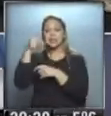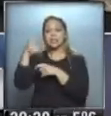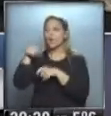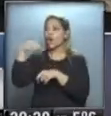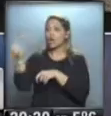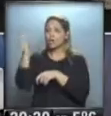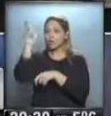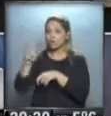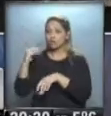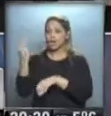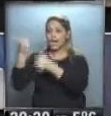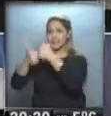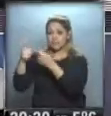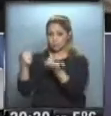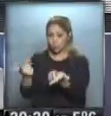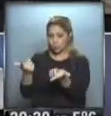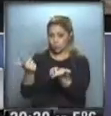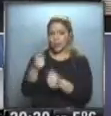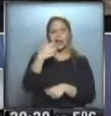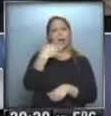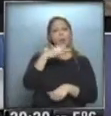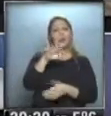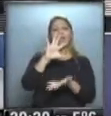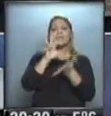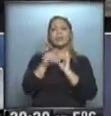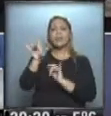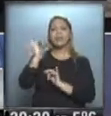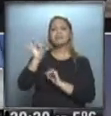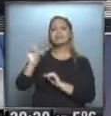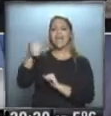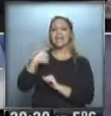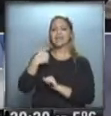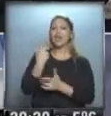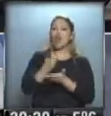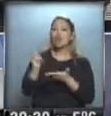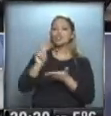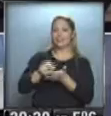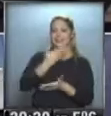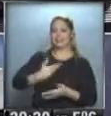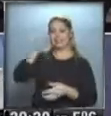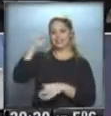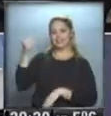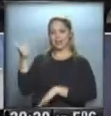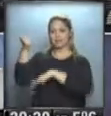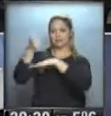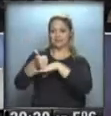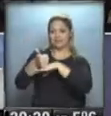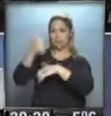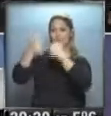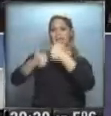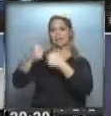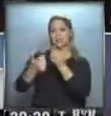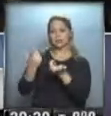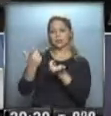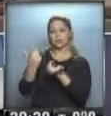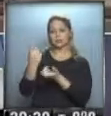la única forma de ganar una elección era que Cristina Kirchner pudiera presentarse ella misma como candidata,